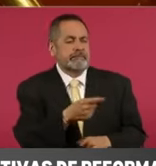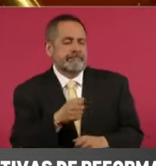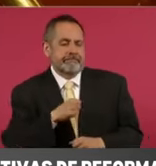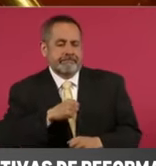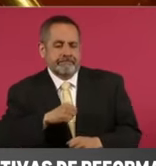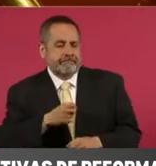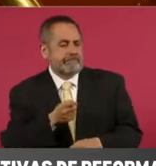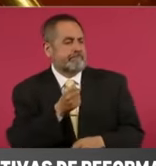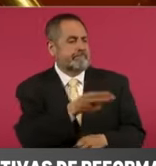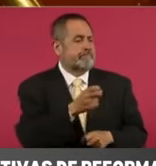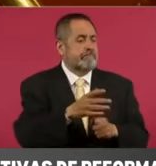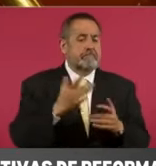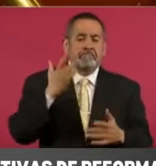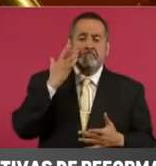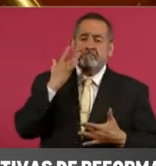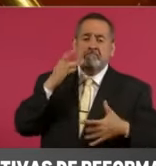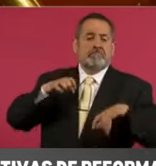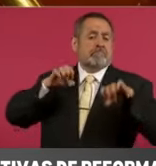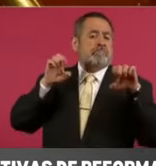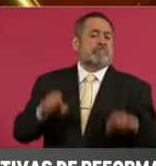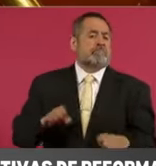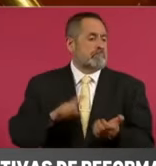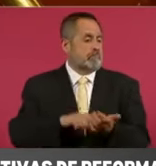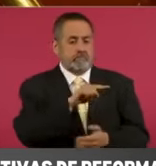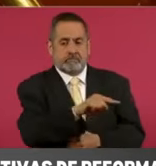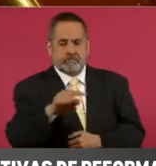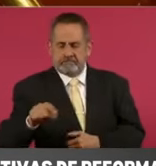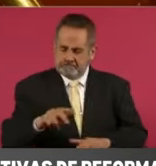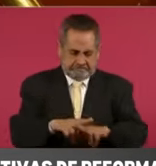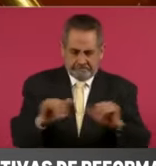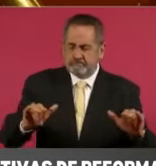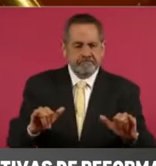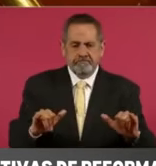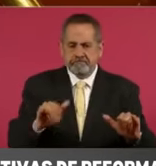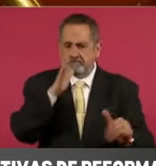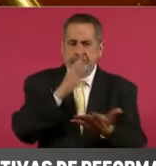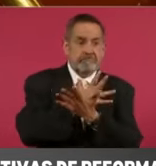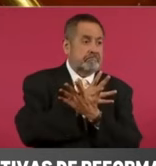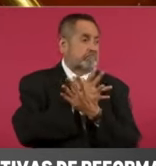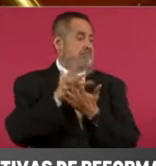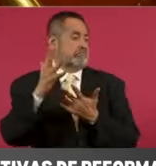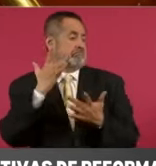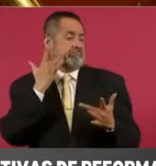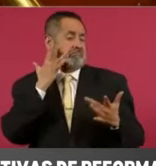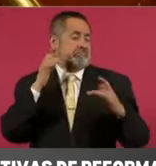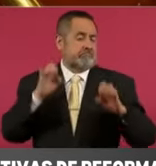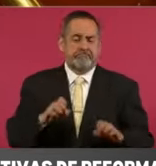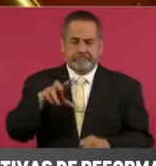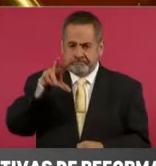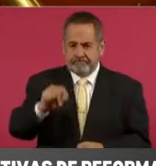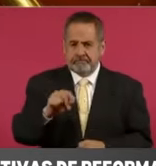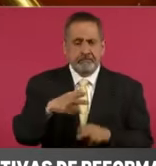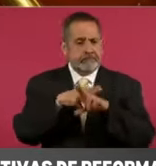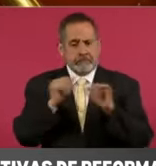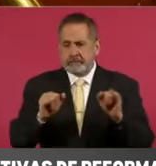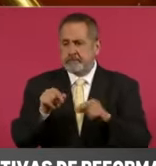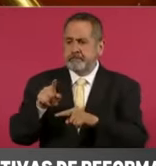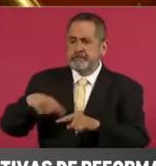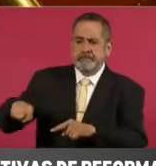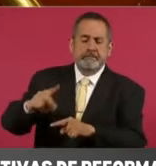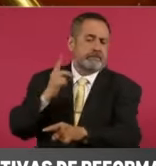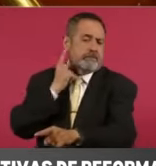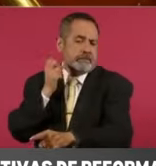ni extravagancias en ninguno de los poderes del gobierno federal para llevar a